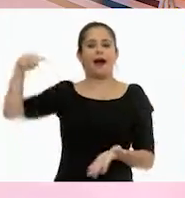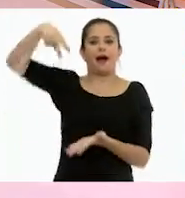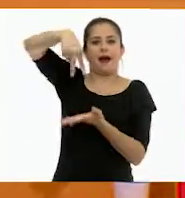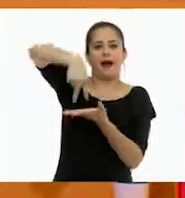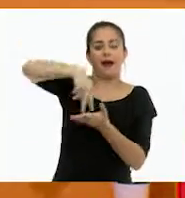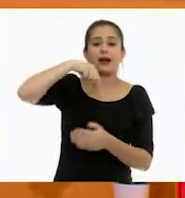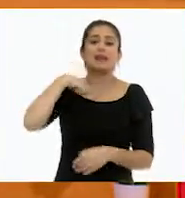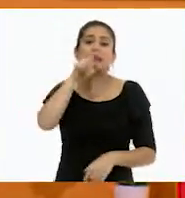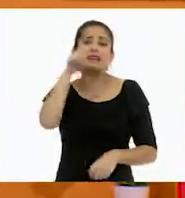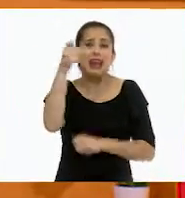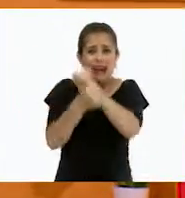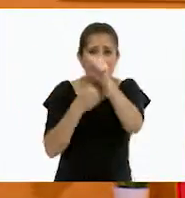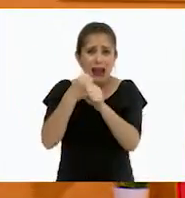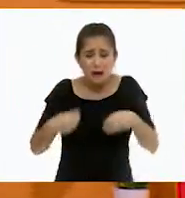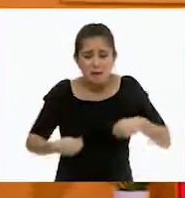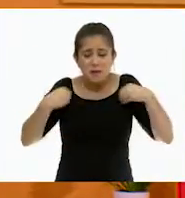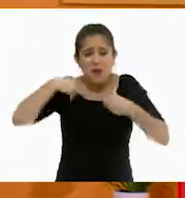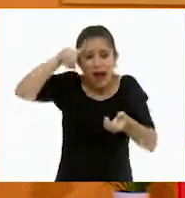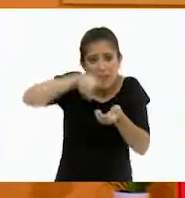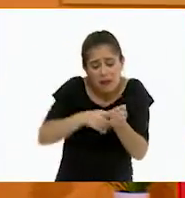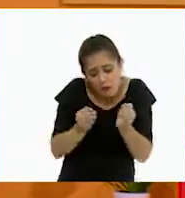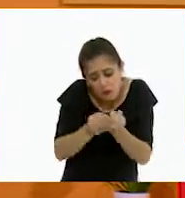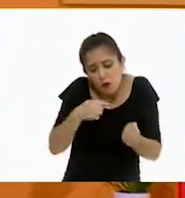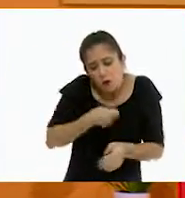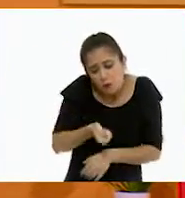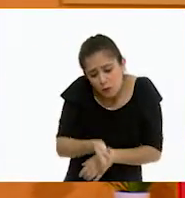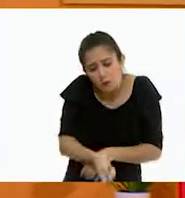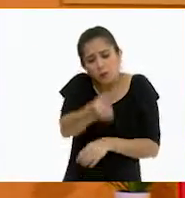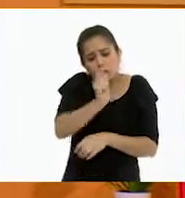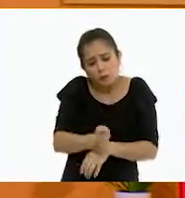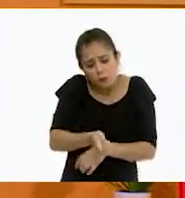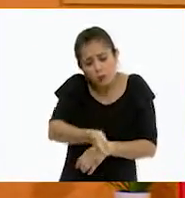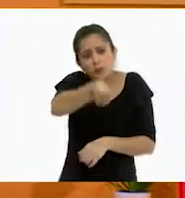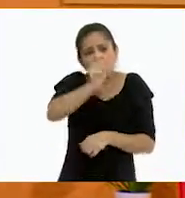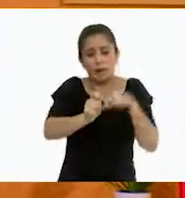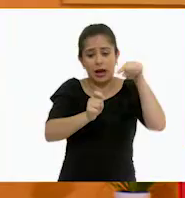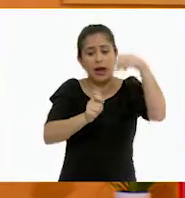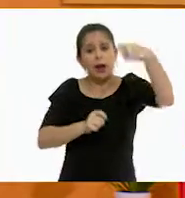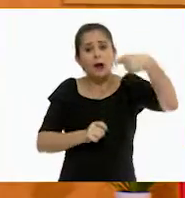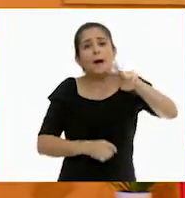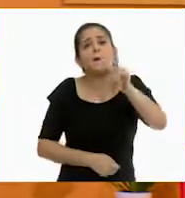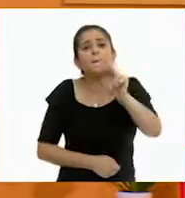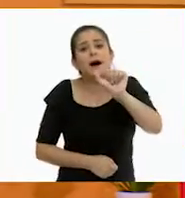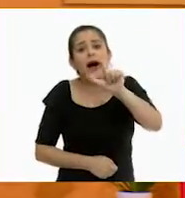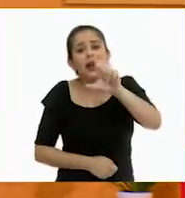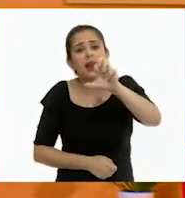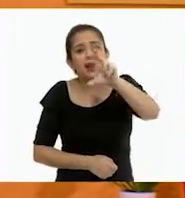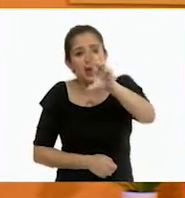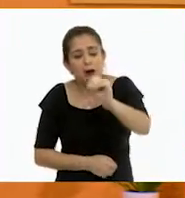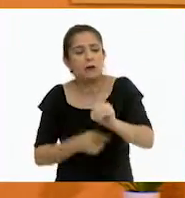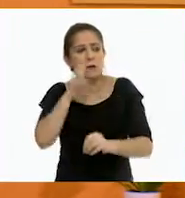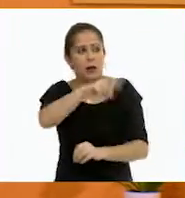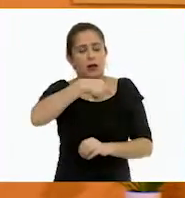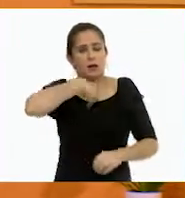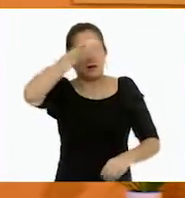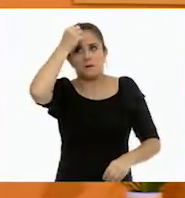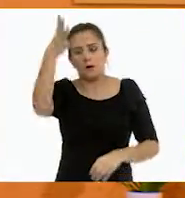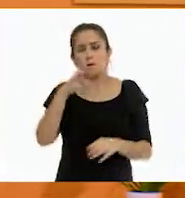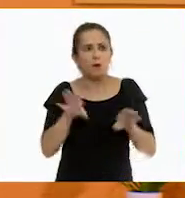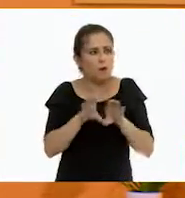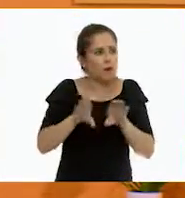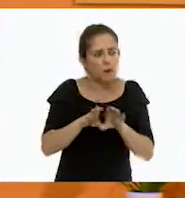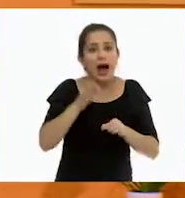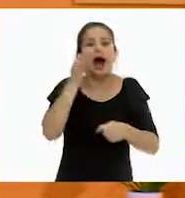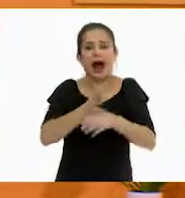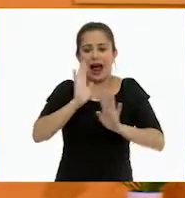años sentado, pues en mis tiempos libres me llevé mi valero. Pero nada más que ya se me estaba olvidando. Mira, ya la tiene.